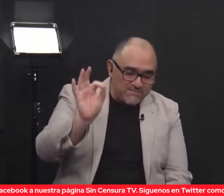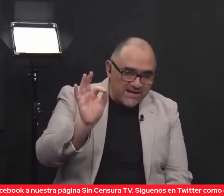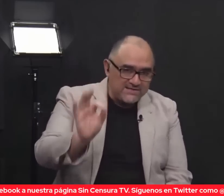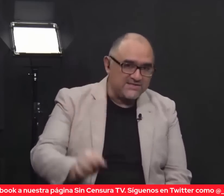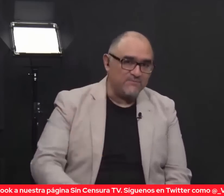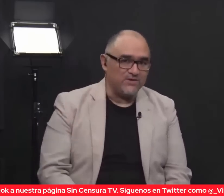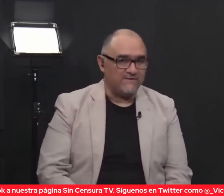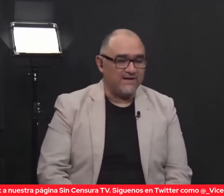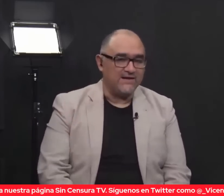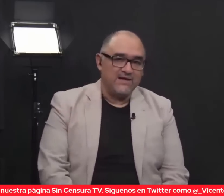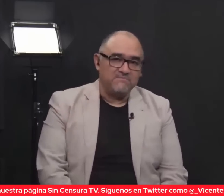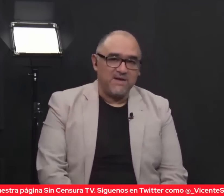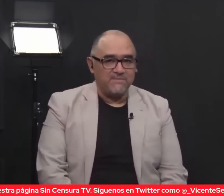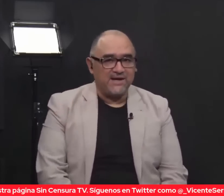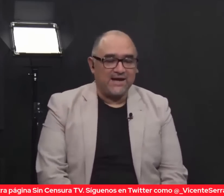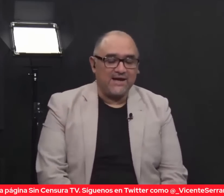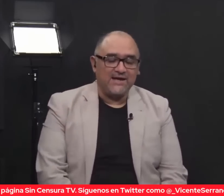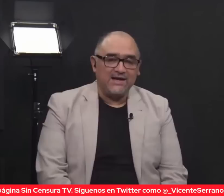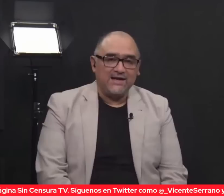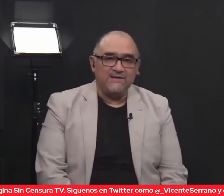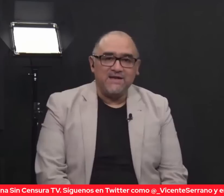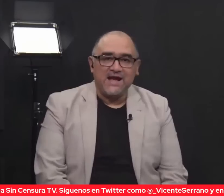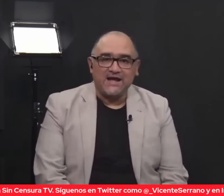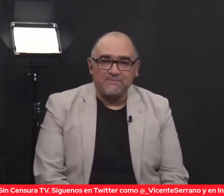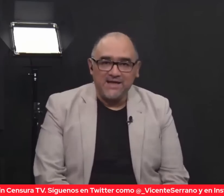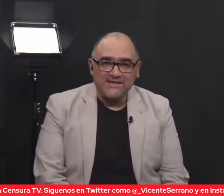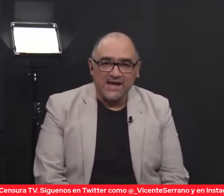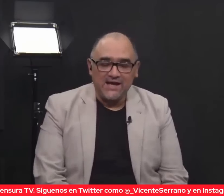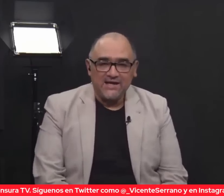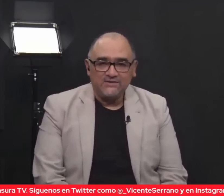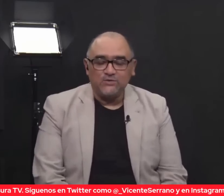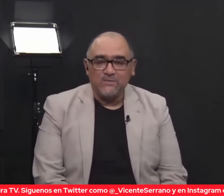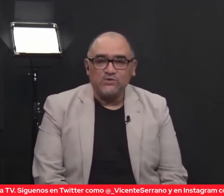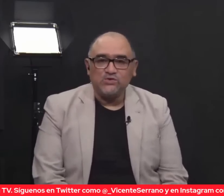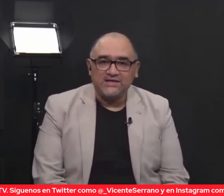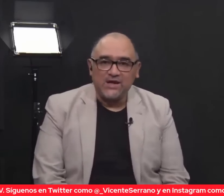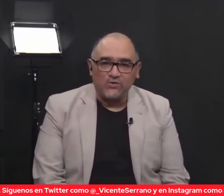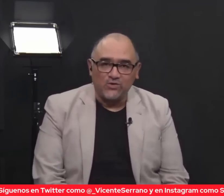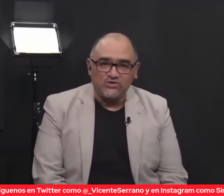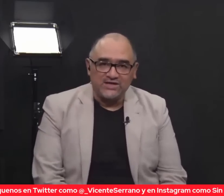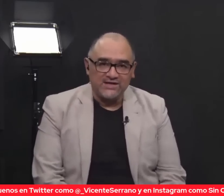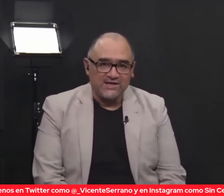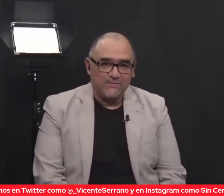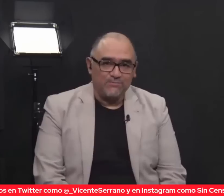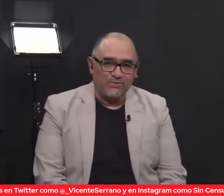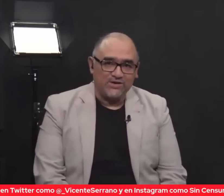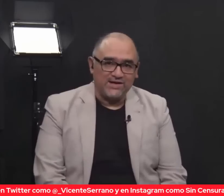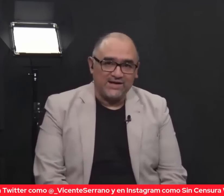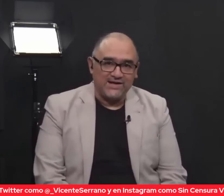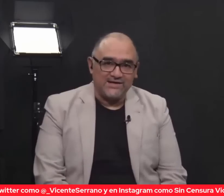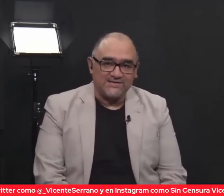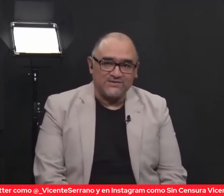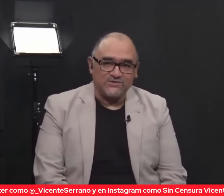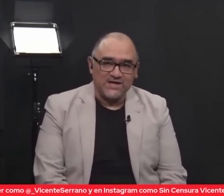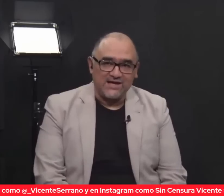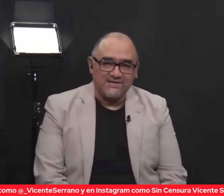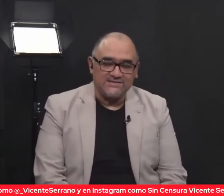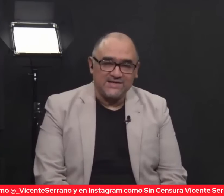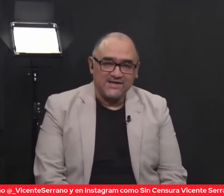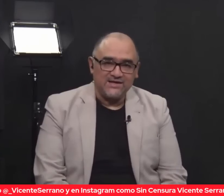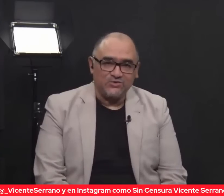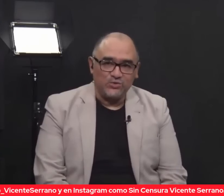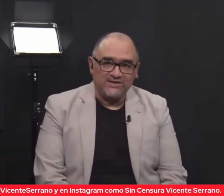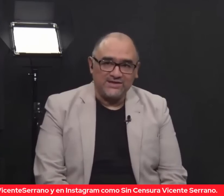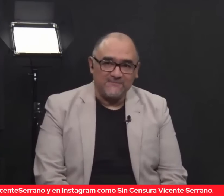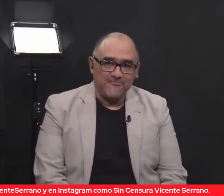de primerísimo nivel, mi amiga Jimena Garmendia. Seguramente usted la conoce porque en las redes